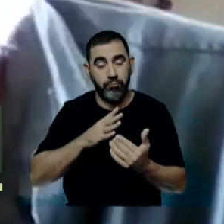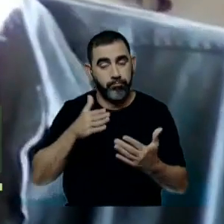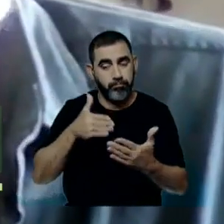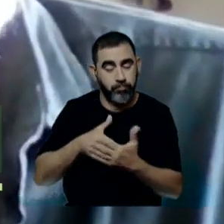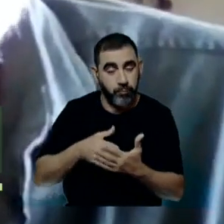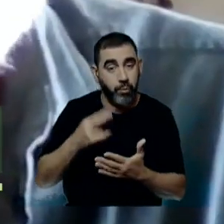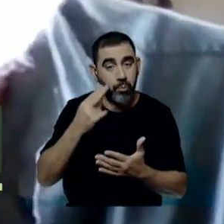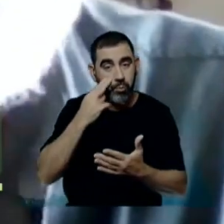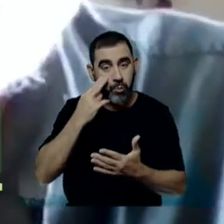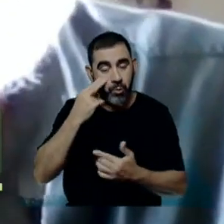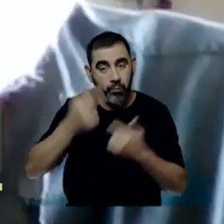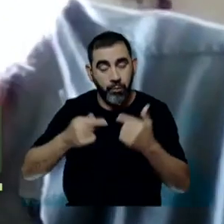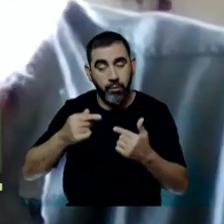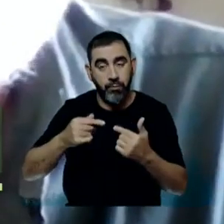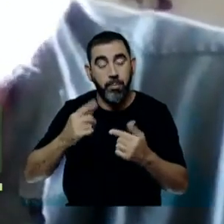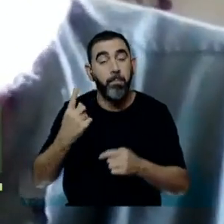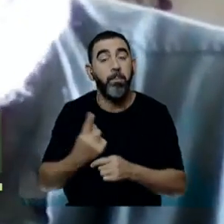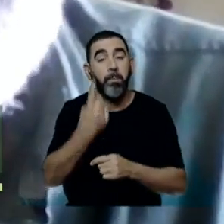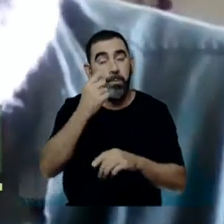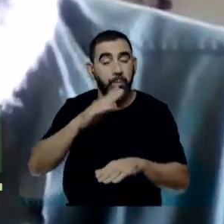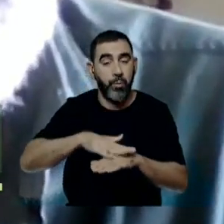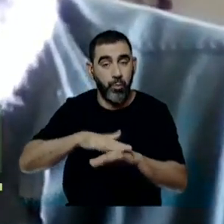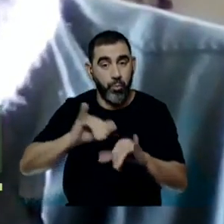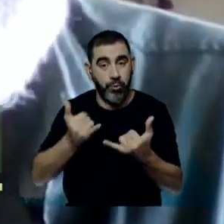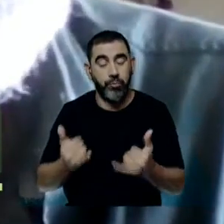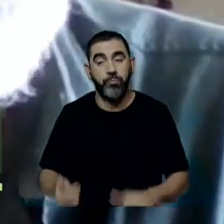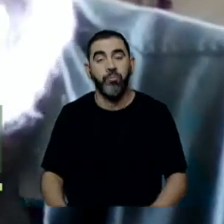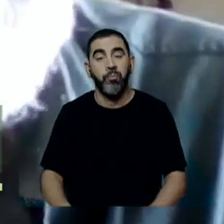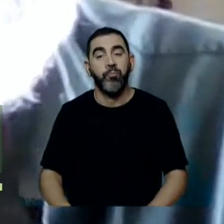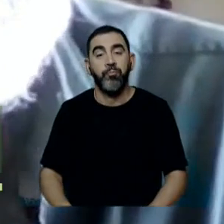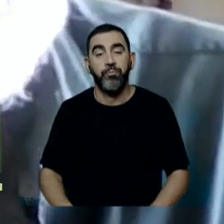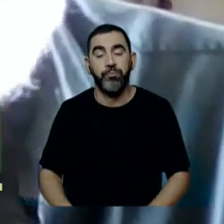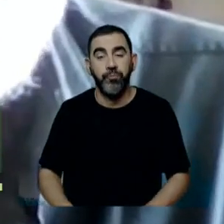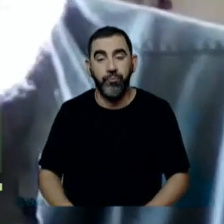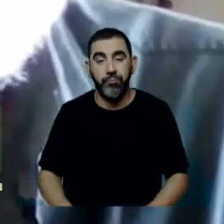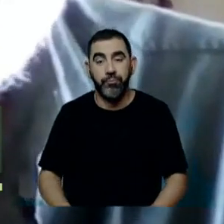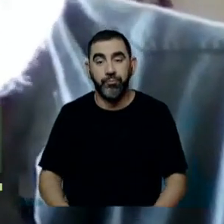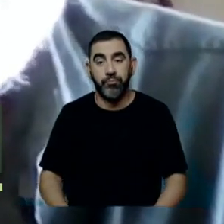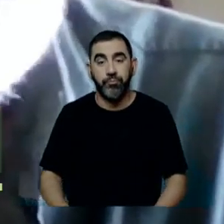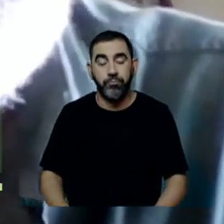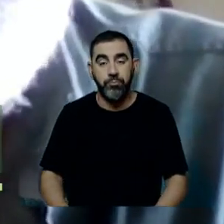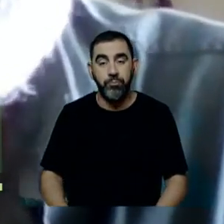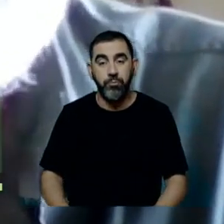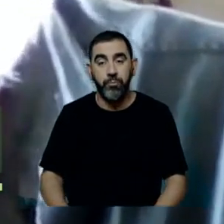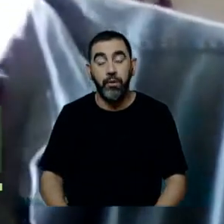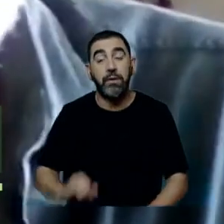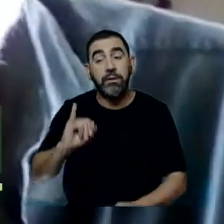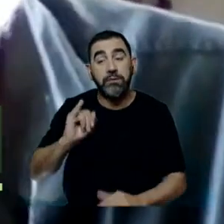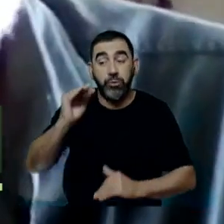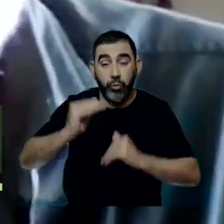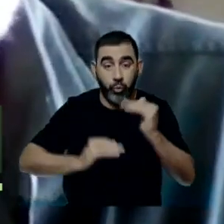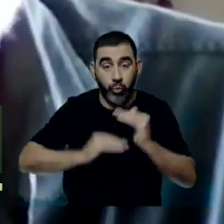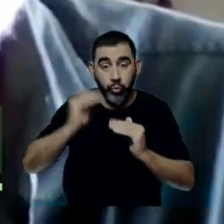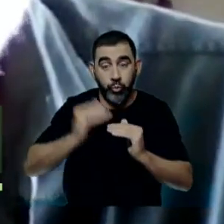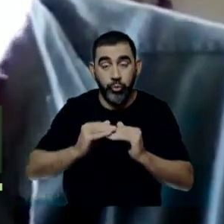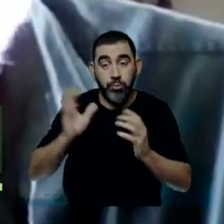limitaciones en su formulación inicial. Y seguramente, si se construye, va a ser